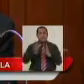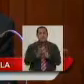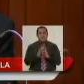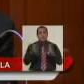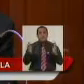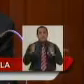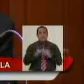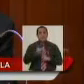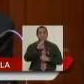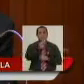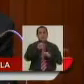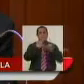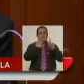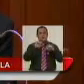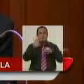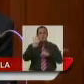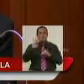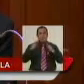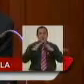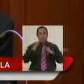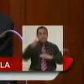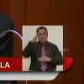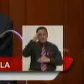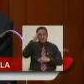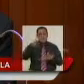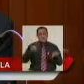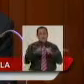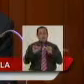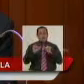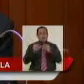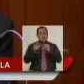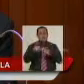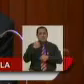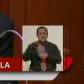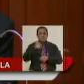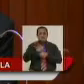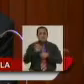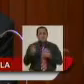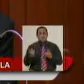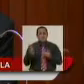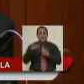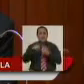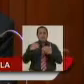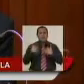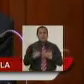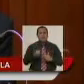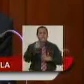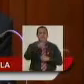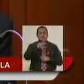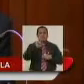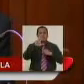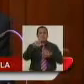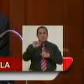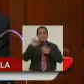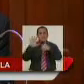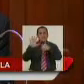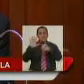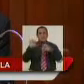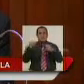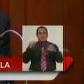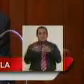ampliado 174 comisarías y continuaremos esta tarea hasta alcanzar las 336 dependencias